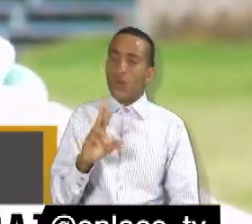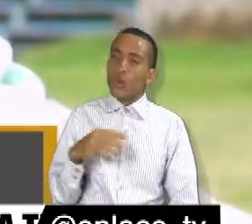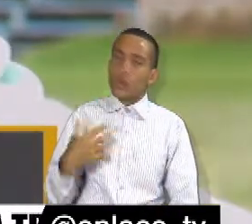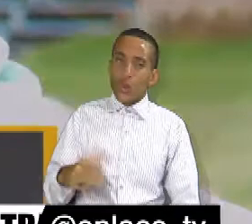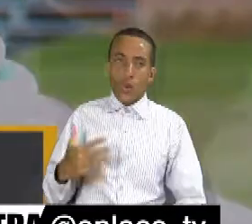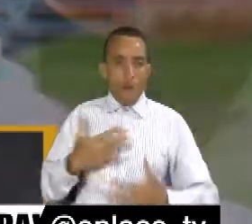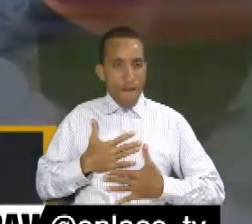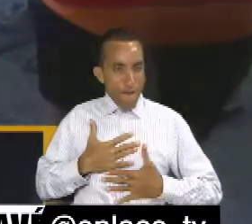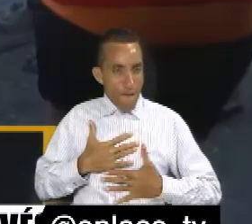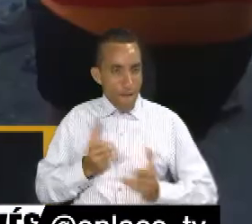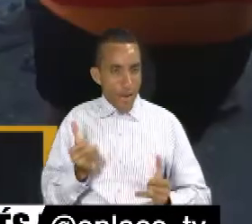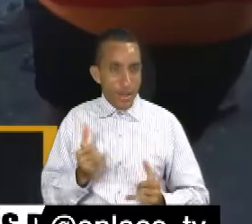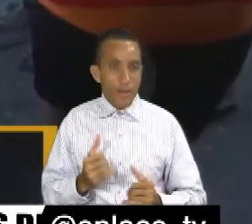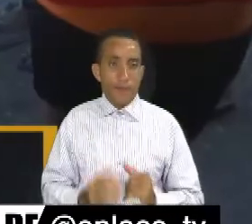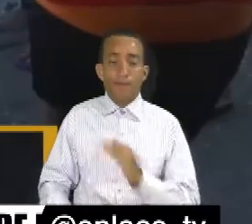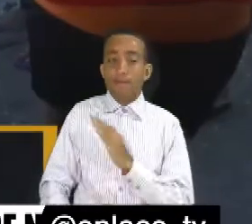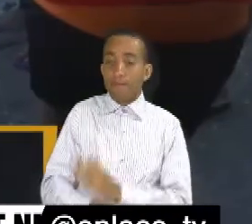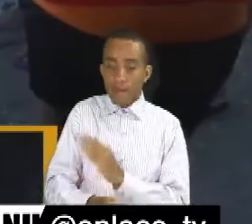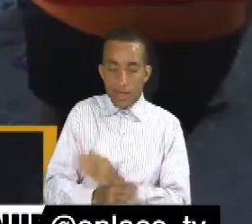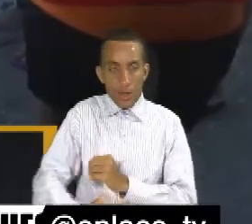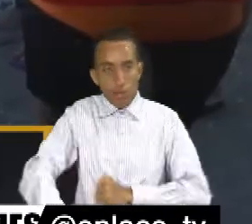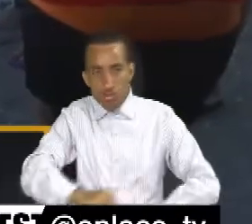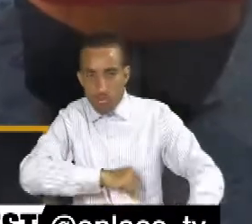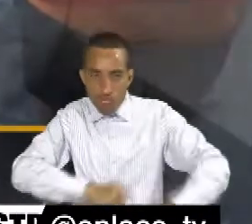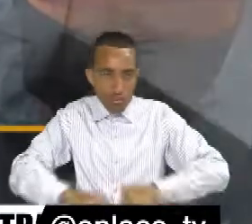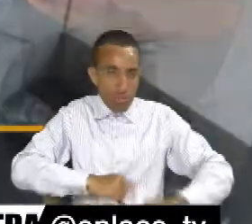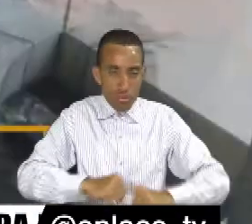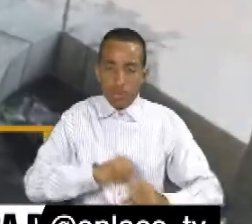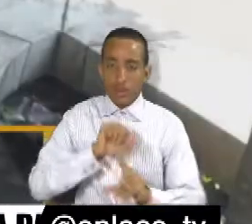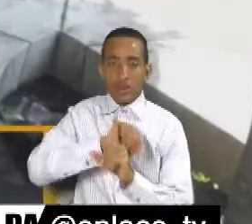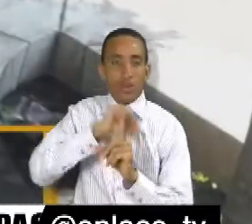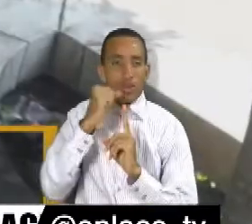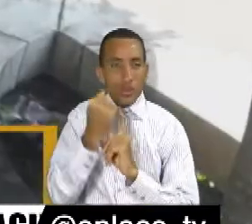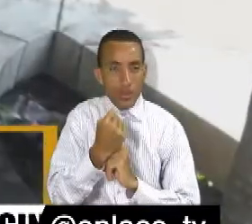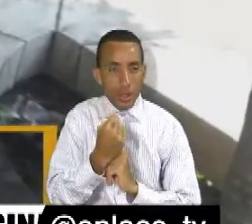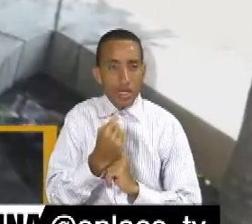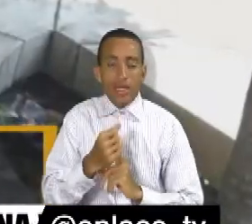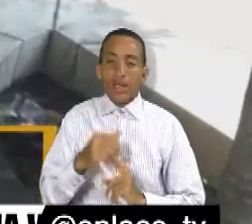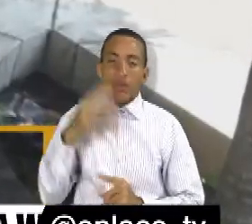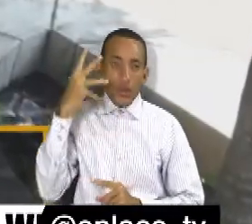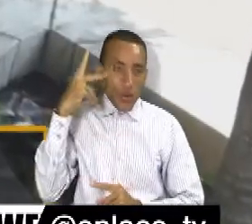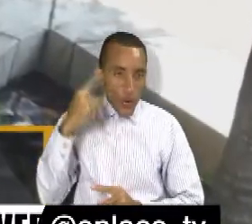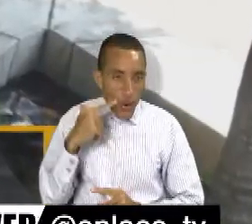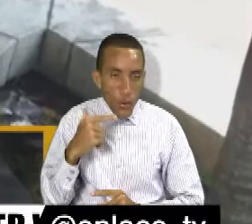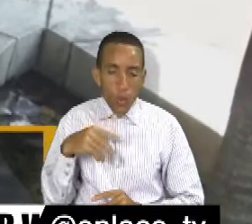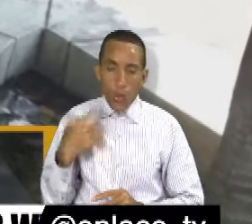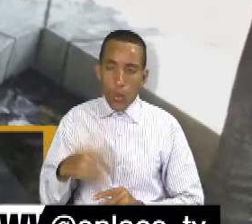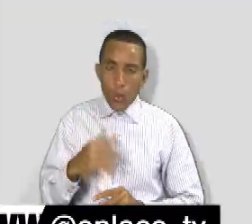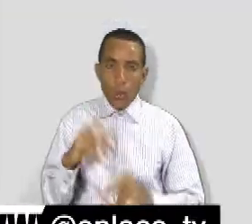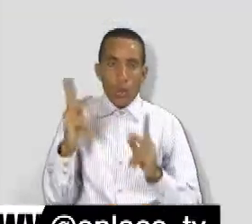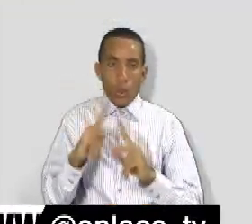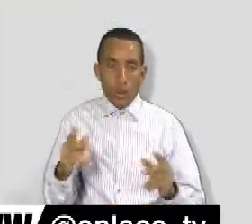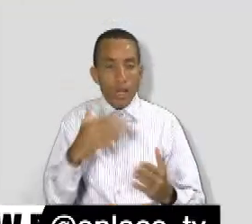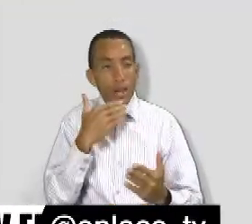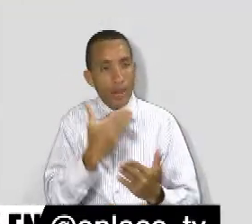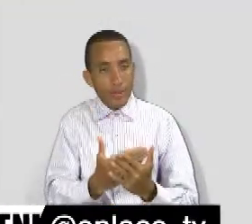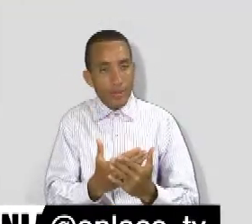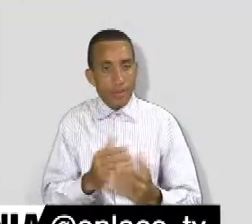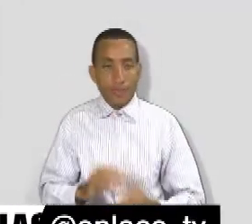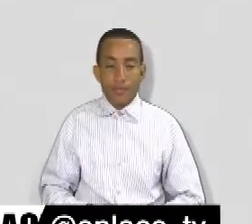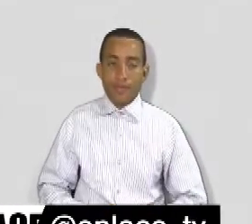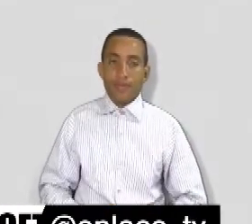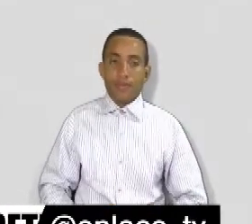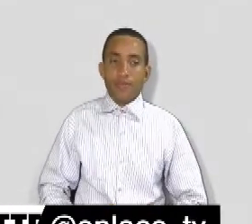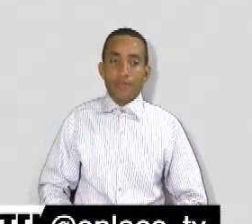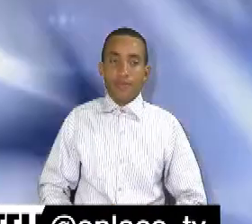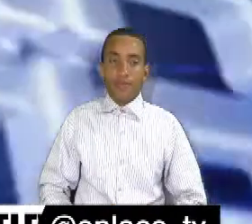y dichosa de seguir realizando una labor social que cada día es más agradecida por las personas. Con el patrocinio de